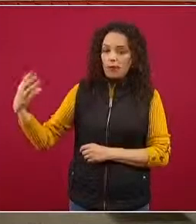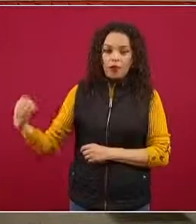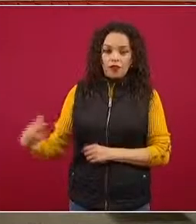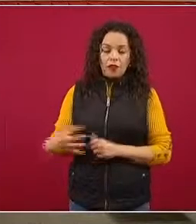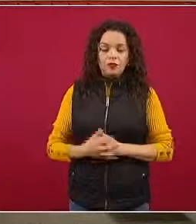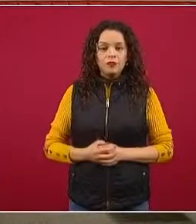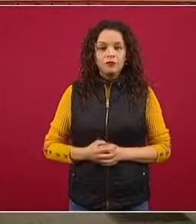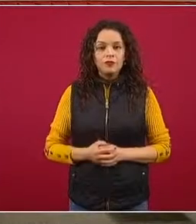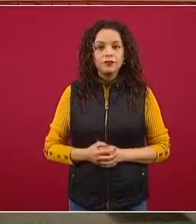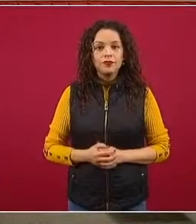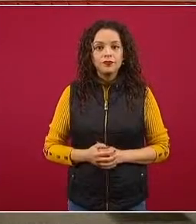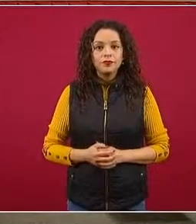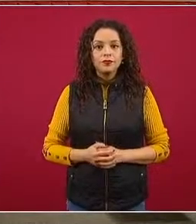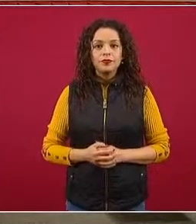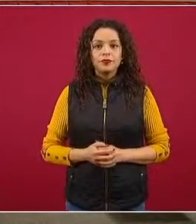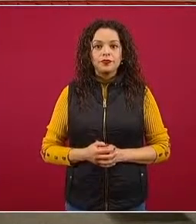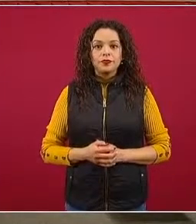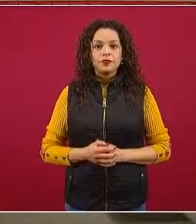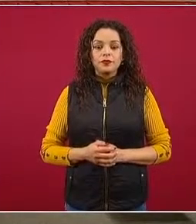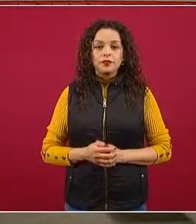y el